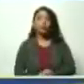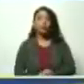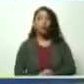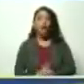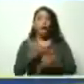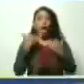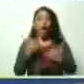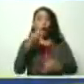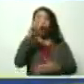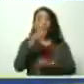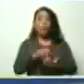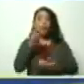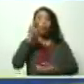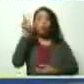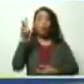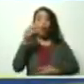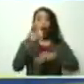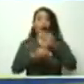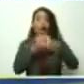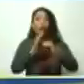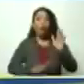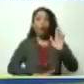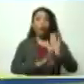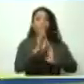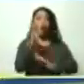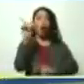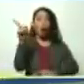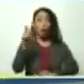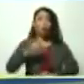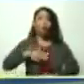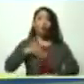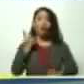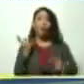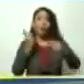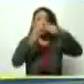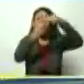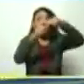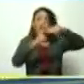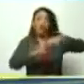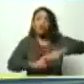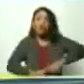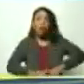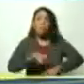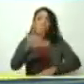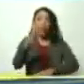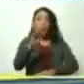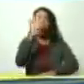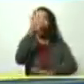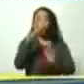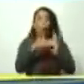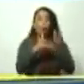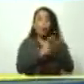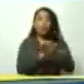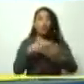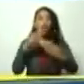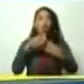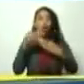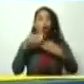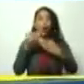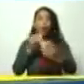ahora 2022 ahí podría haber acumulado por lo menos 4 mil millones de dólares